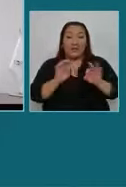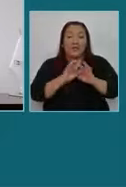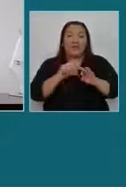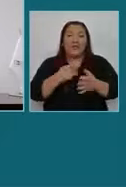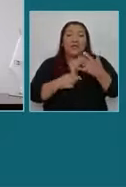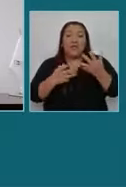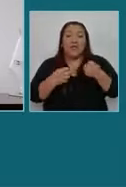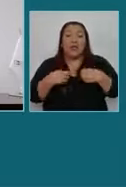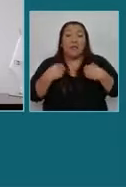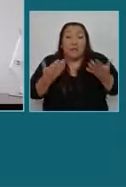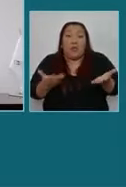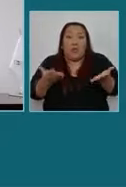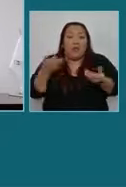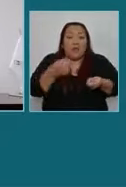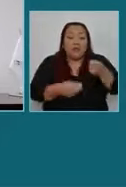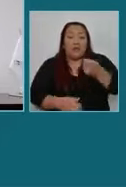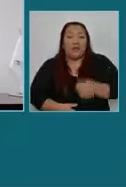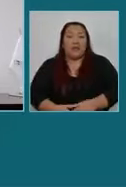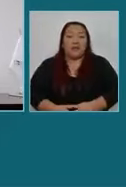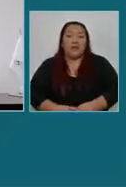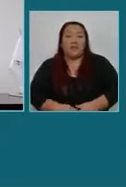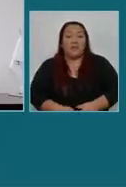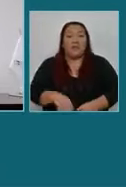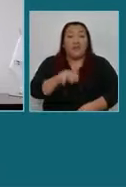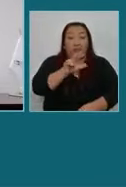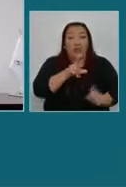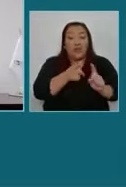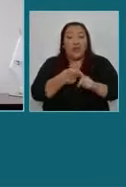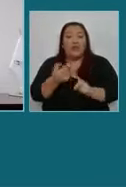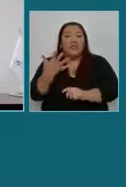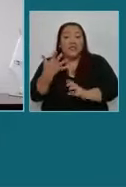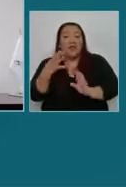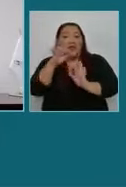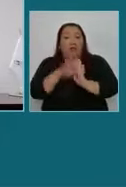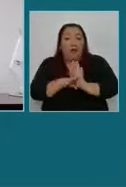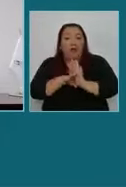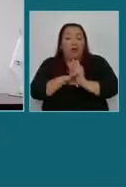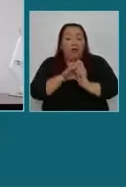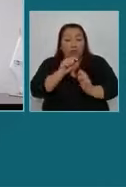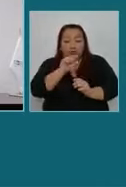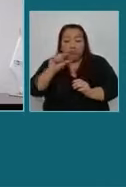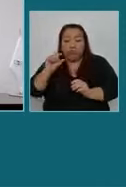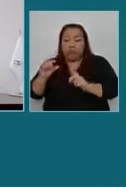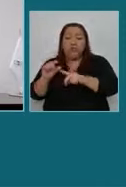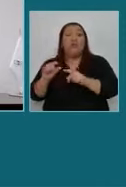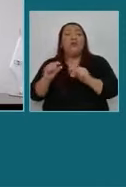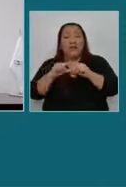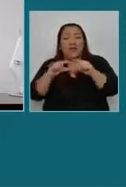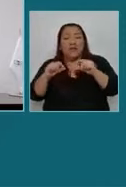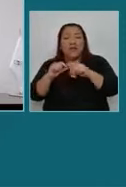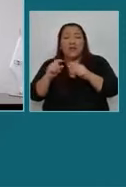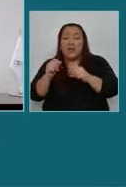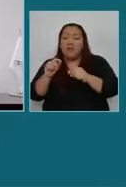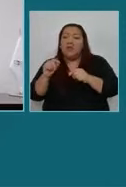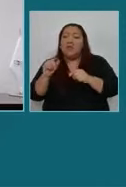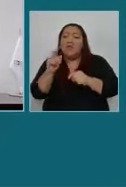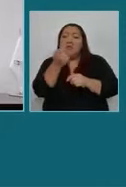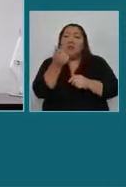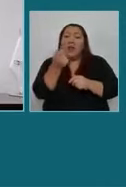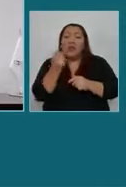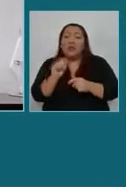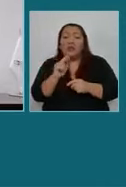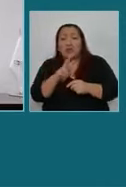es poder invertir en entre 3 a 5 fondos de Venture Capital con un ticket de inversión promedio